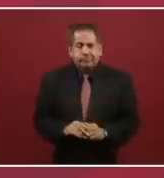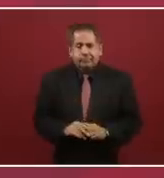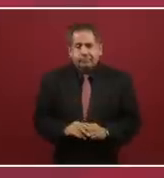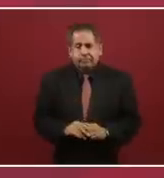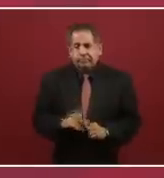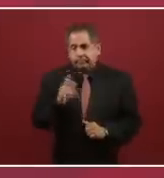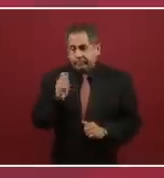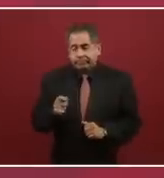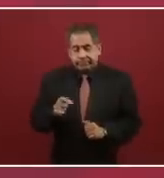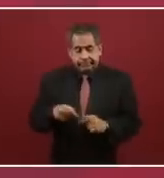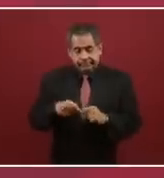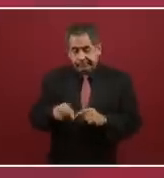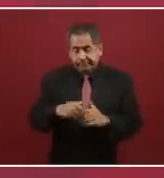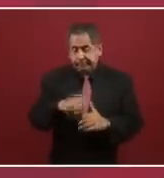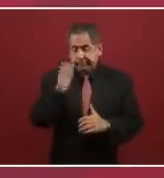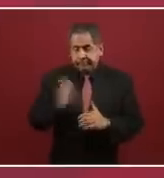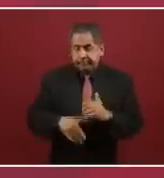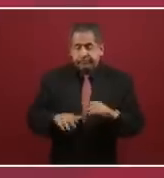están por terminar.